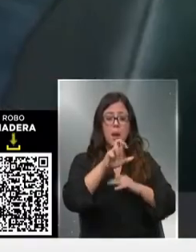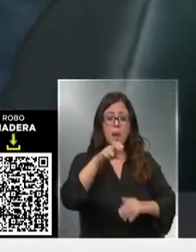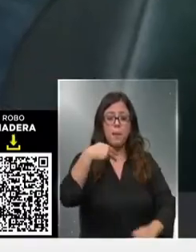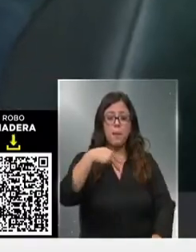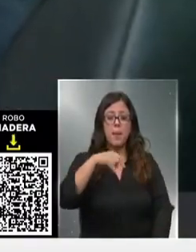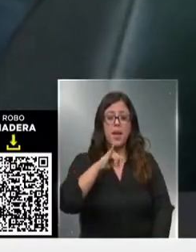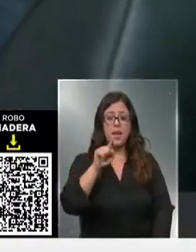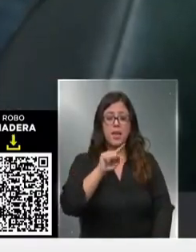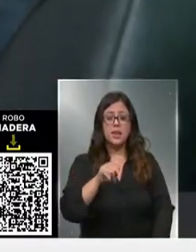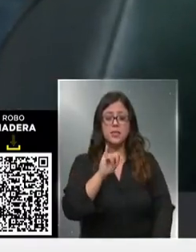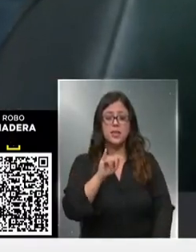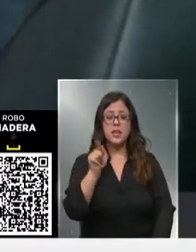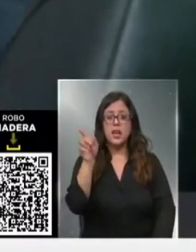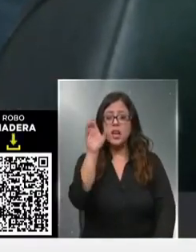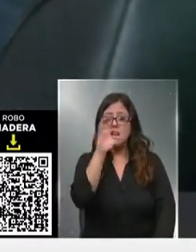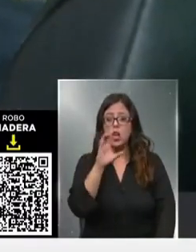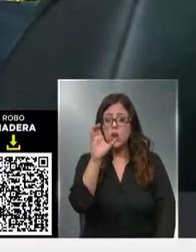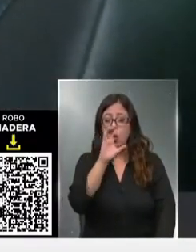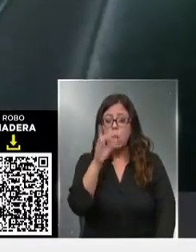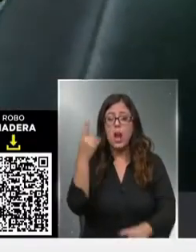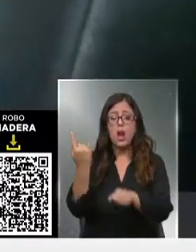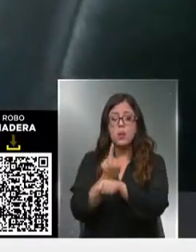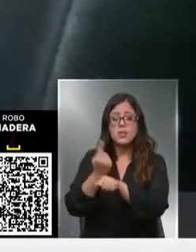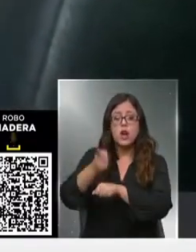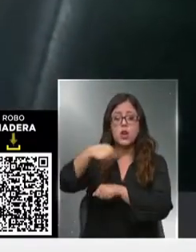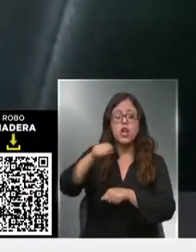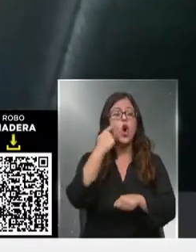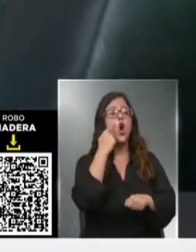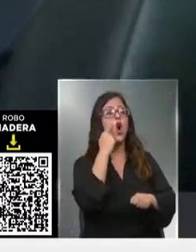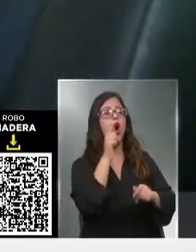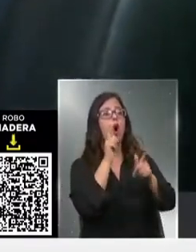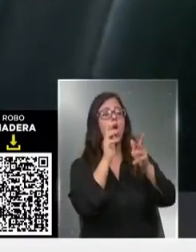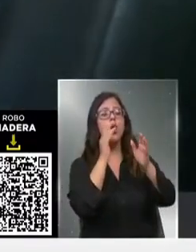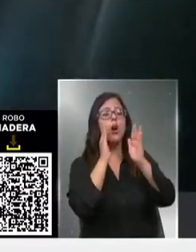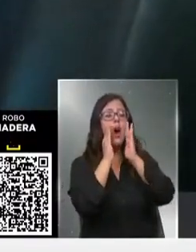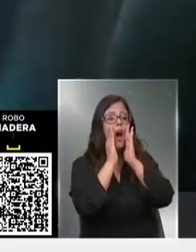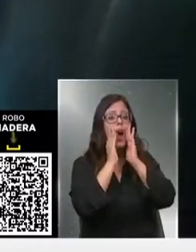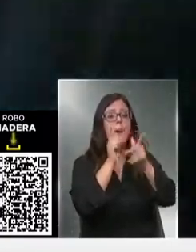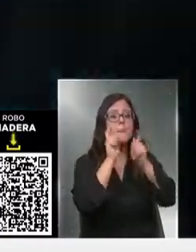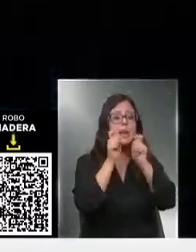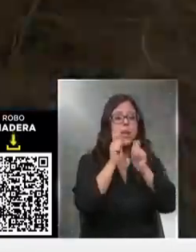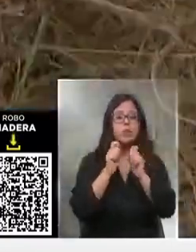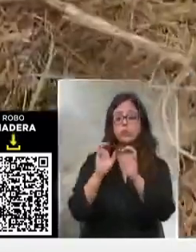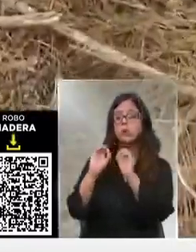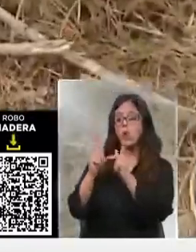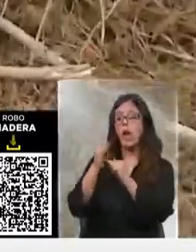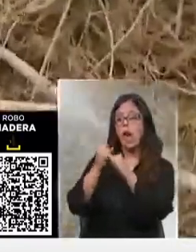sí? Sí, quiero ir a buscar, a hablar con ellos. Allá son peligrosos. Sí. Ya, vale, amigo, gracias.